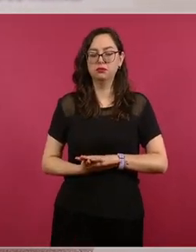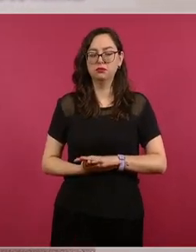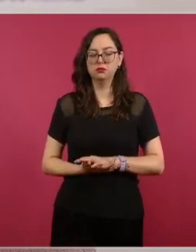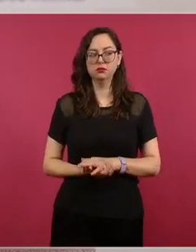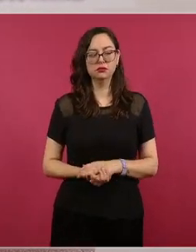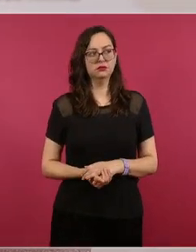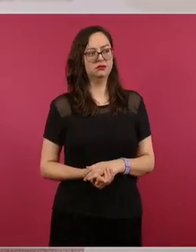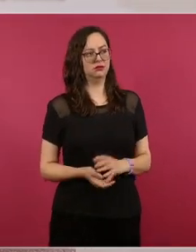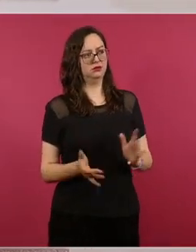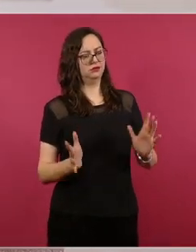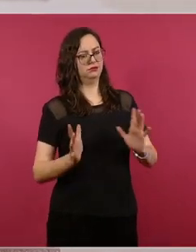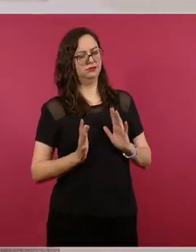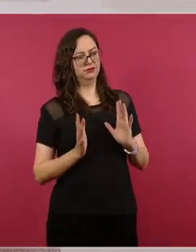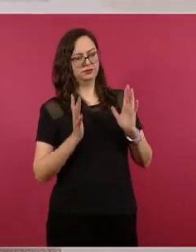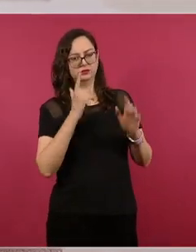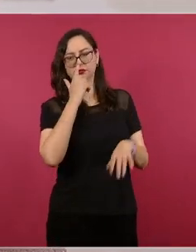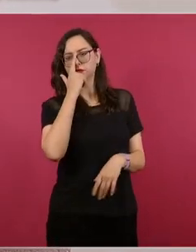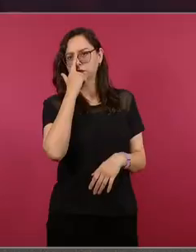¿Y por qué se meten?